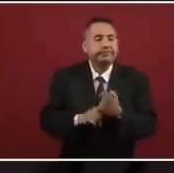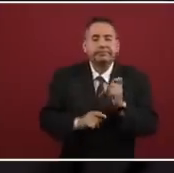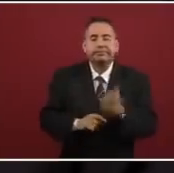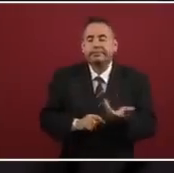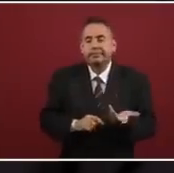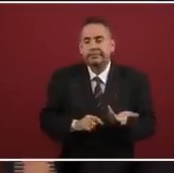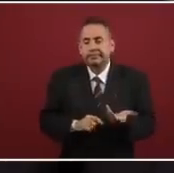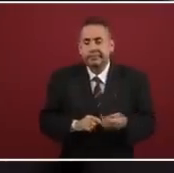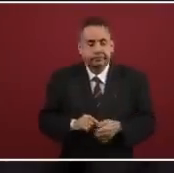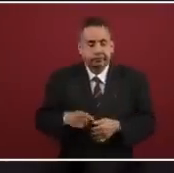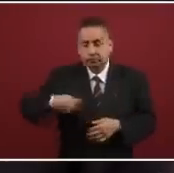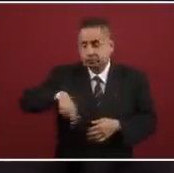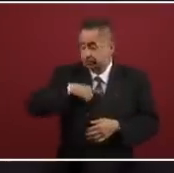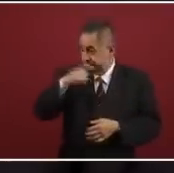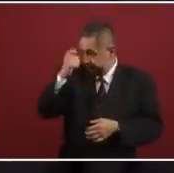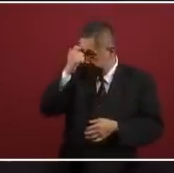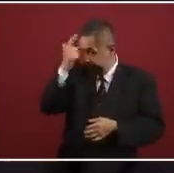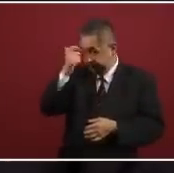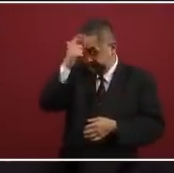no la inventamos.